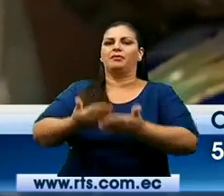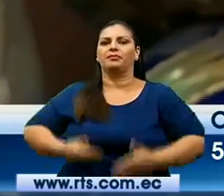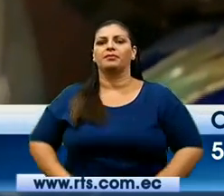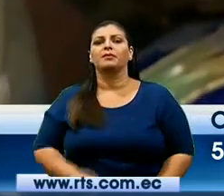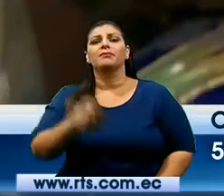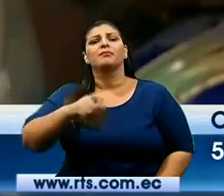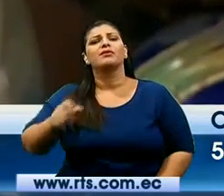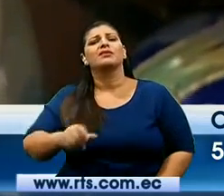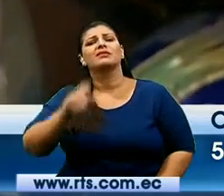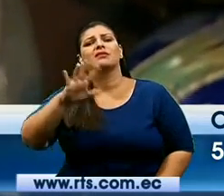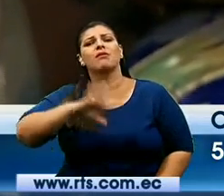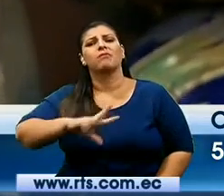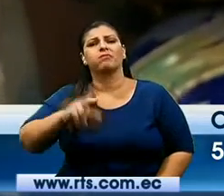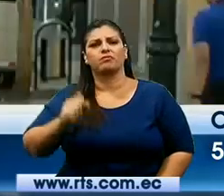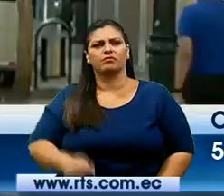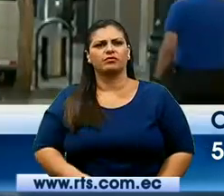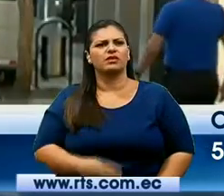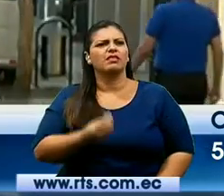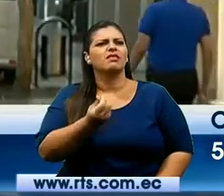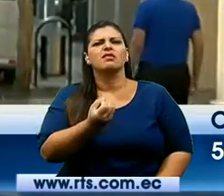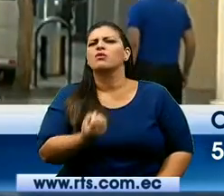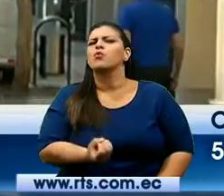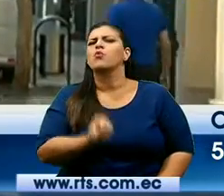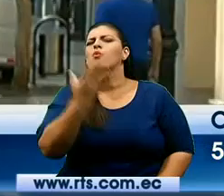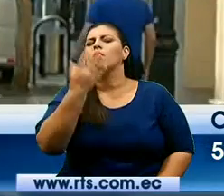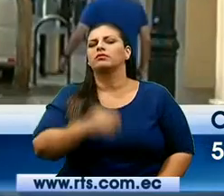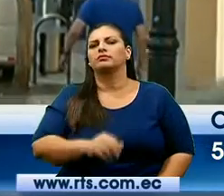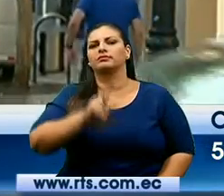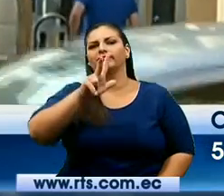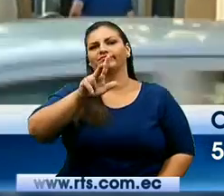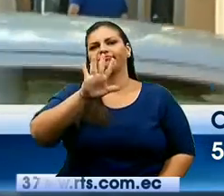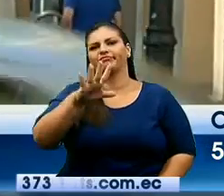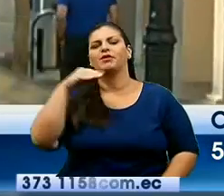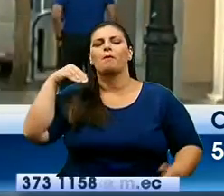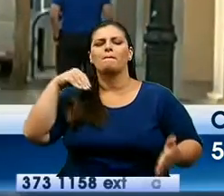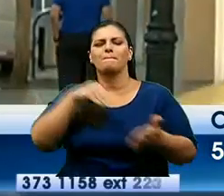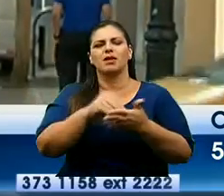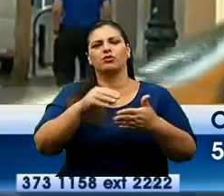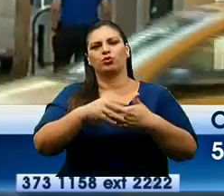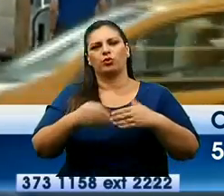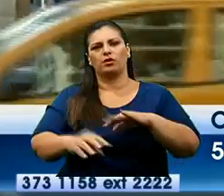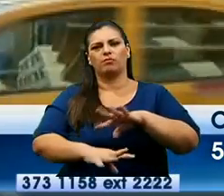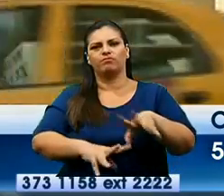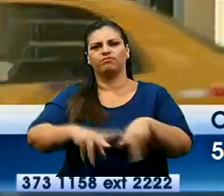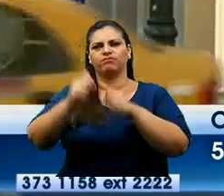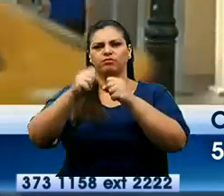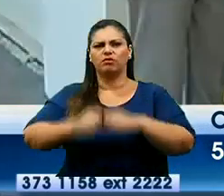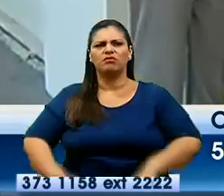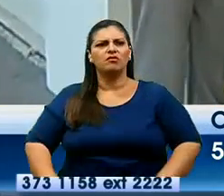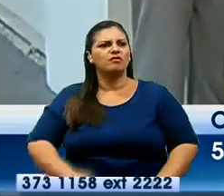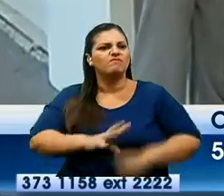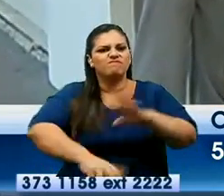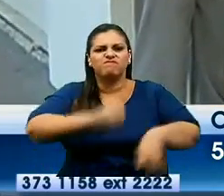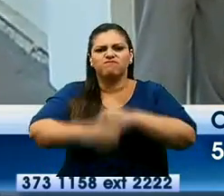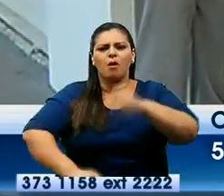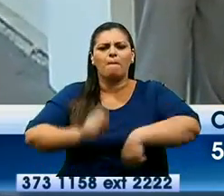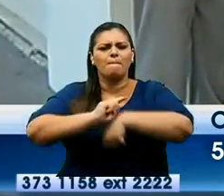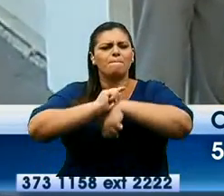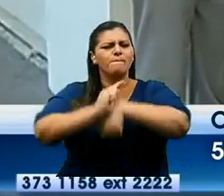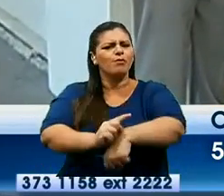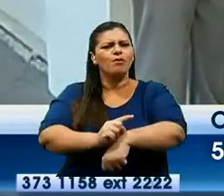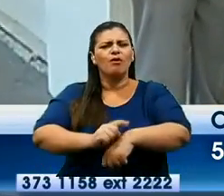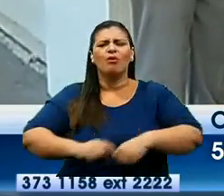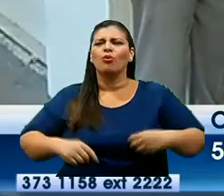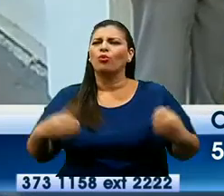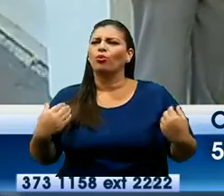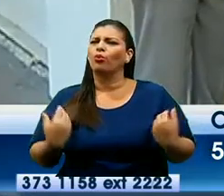se habían llevado $35,000. Los delincuentes ejecutaron su operación en solo 3 minutos. Los asaltantes vinieron como